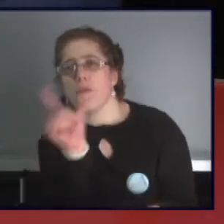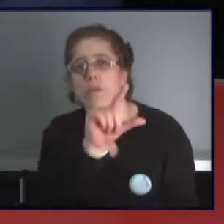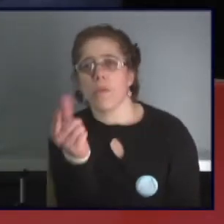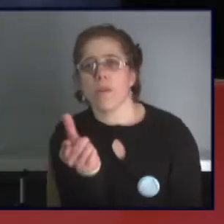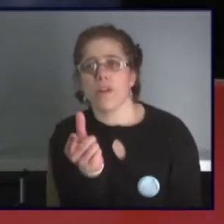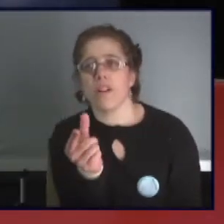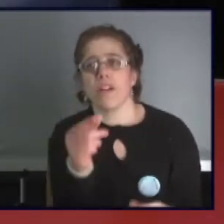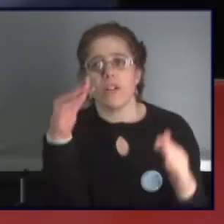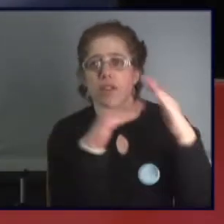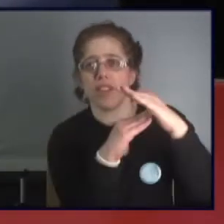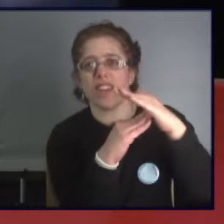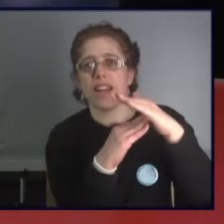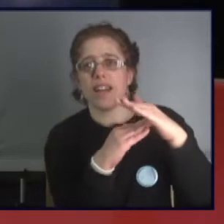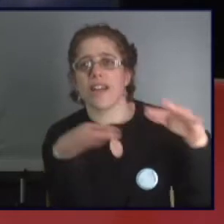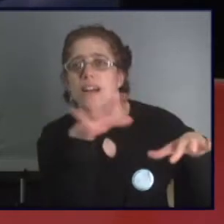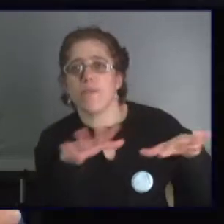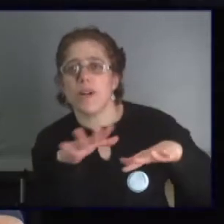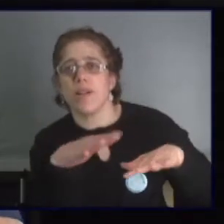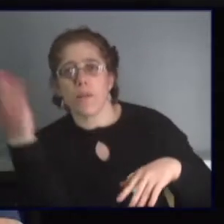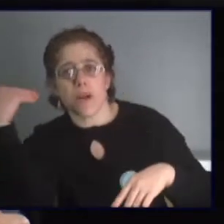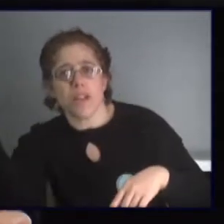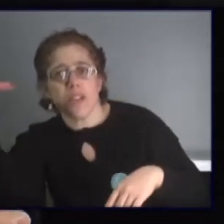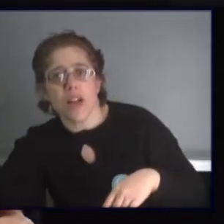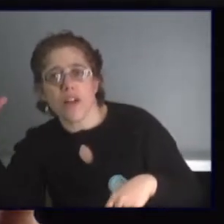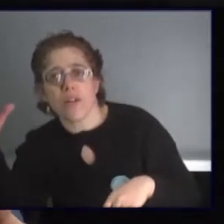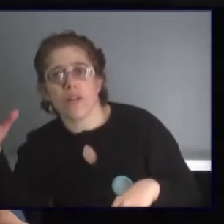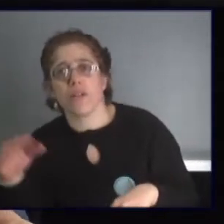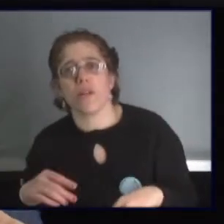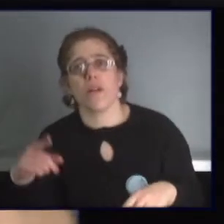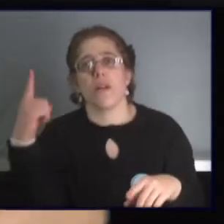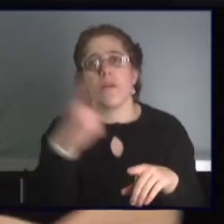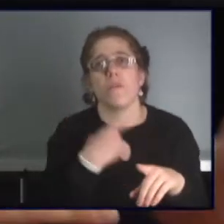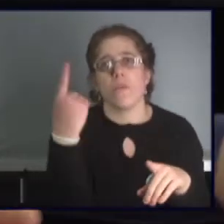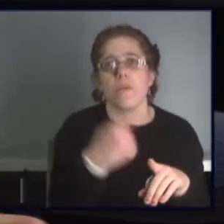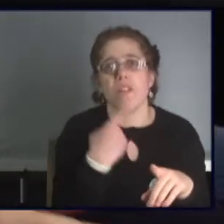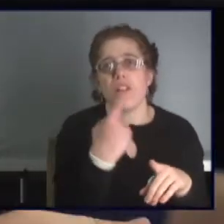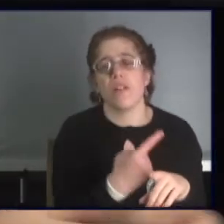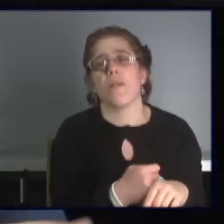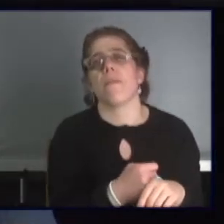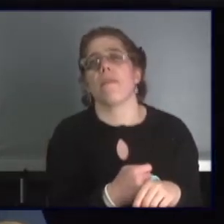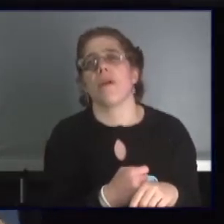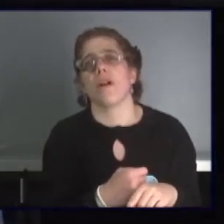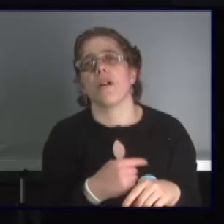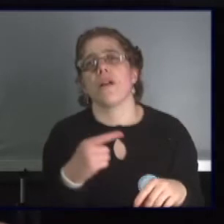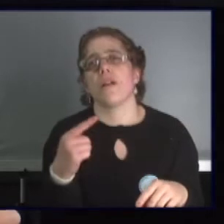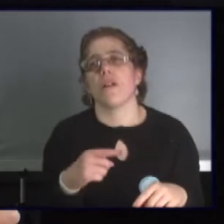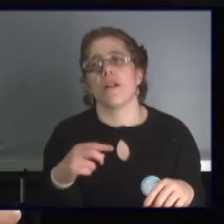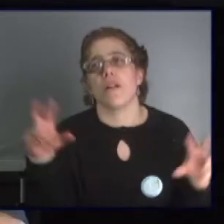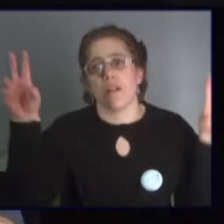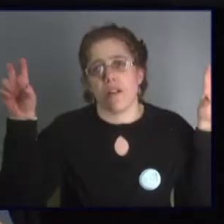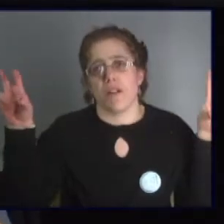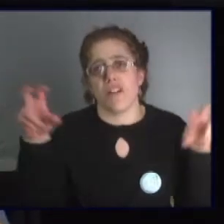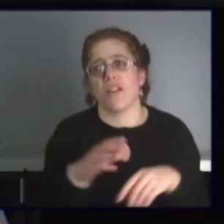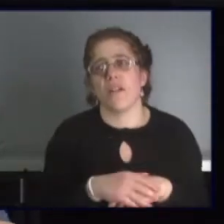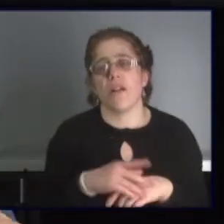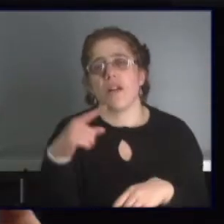central que ha sucedido es que los grandes partidos patronales y del peronismo en sus diversas variantes y el radicalismo no le están